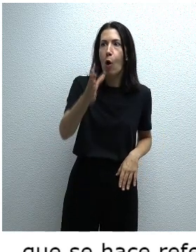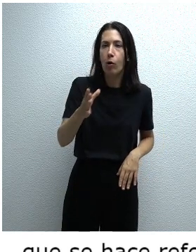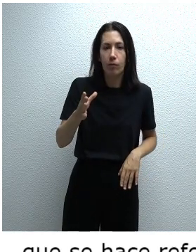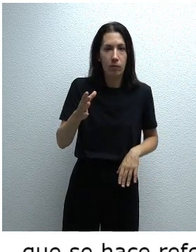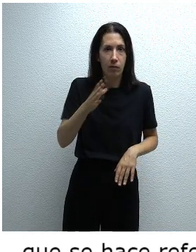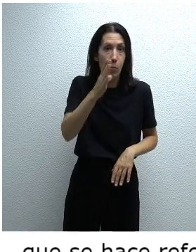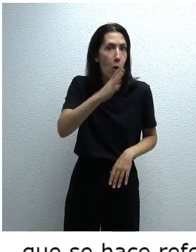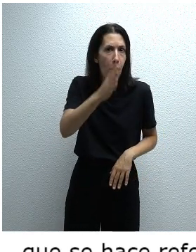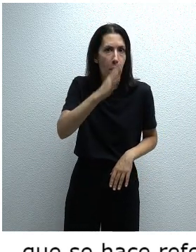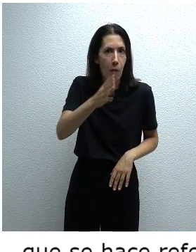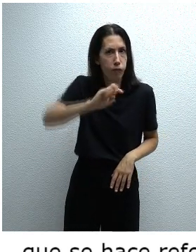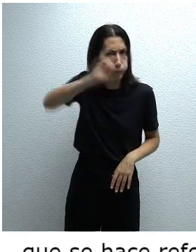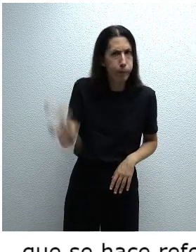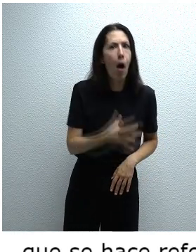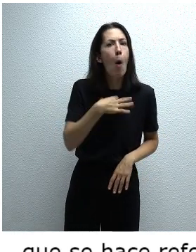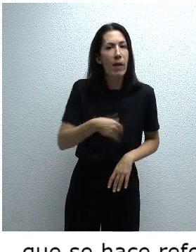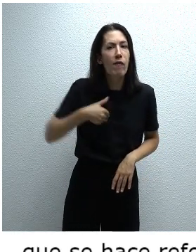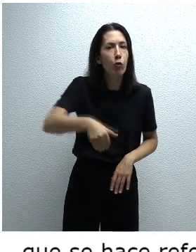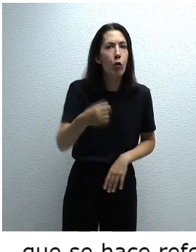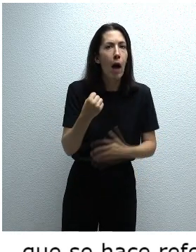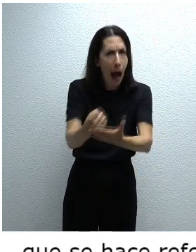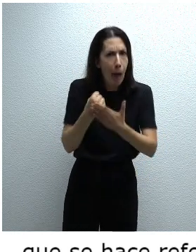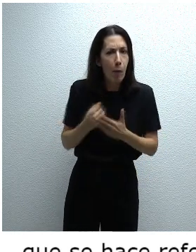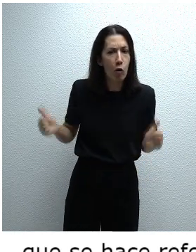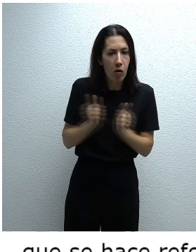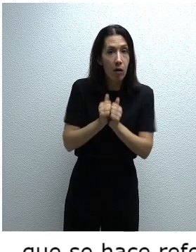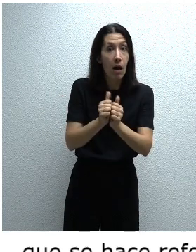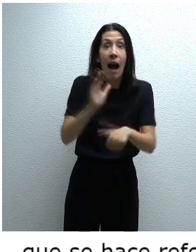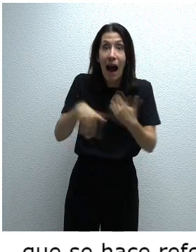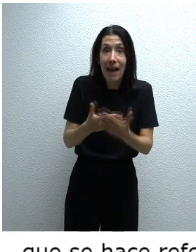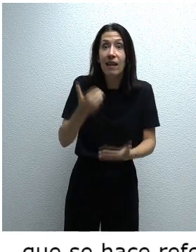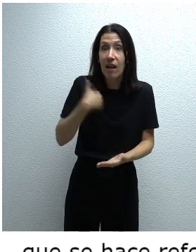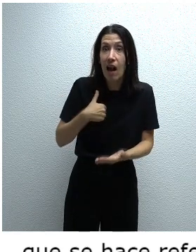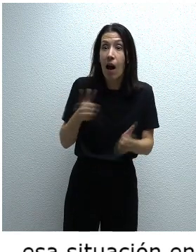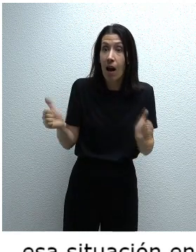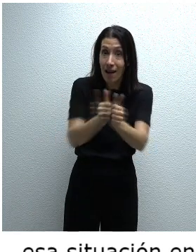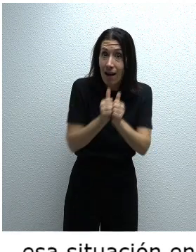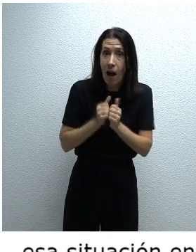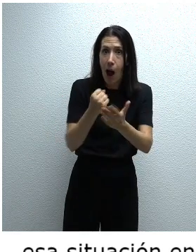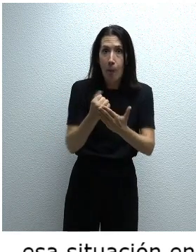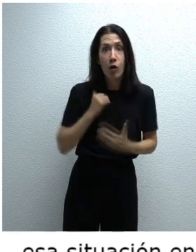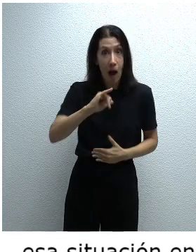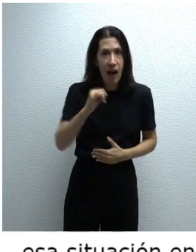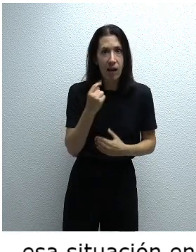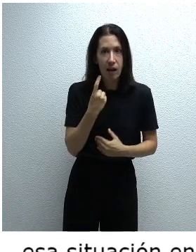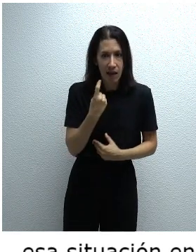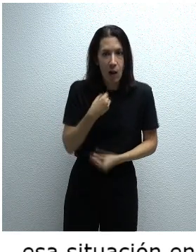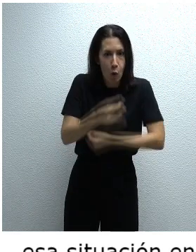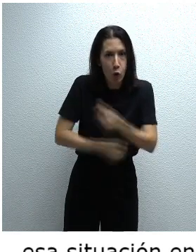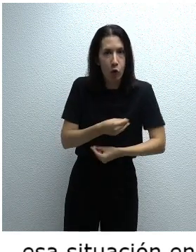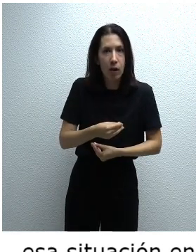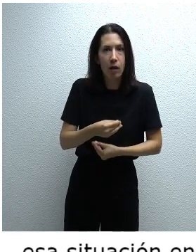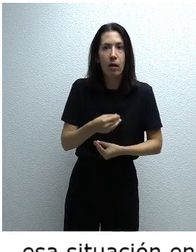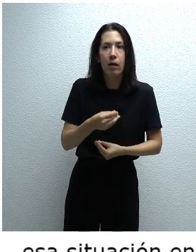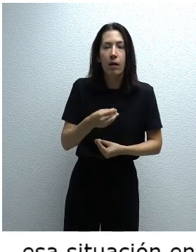deriva de cualquier tipo pueda necesitar el apoyo, sino incluso cuando ese apoyo ya es necesario y en los términos de la